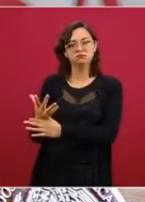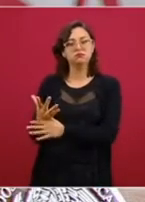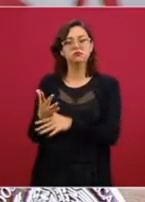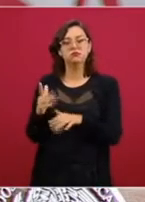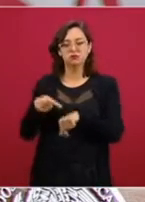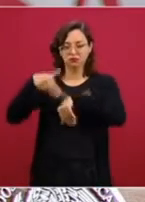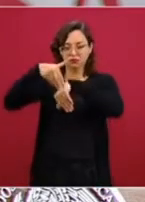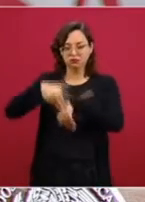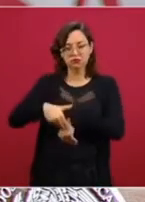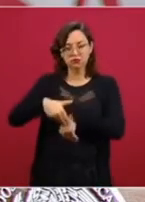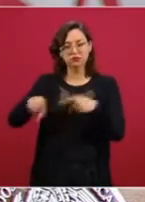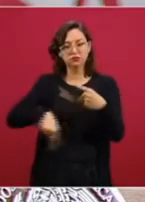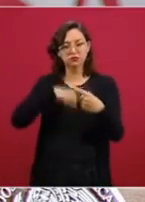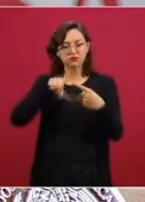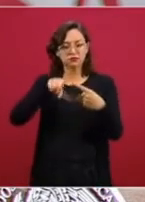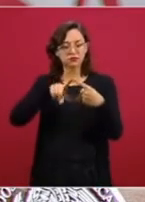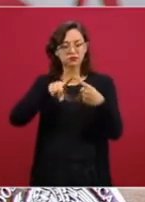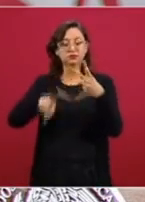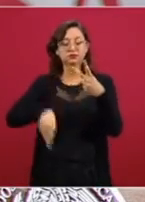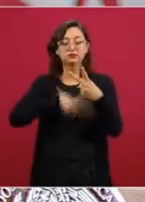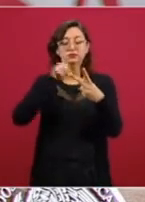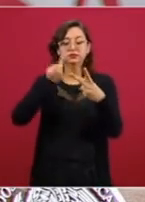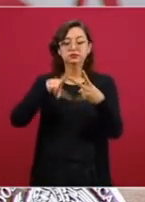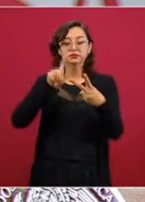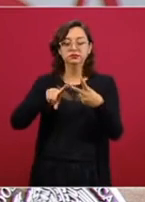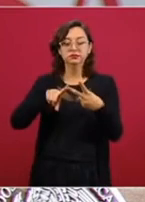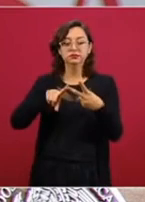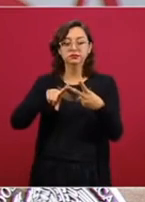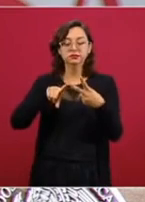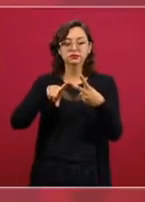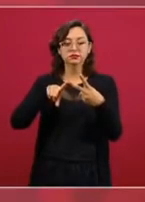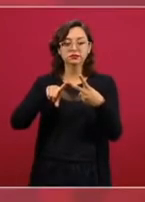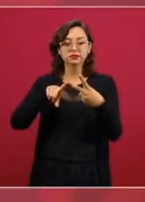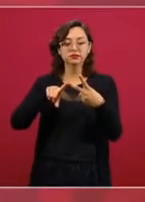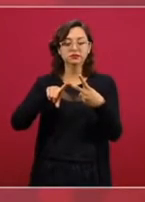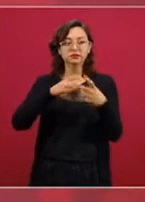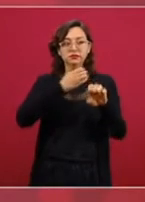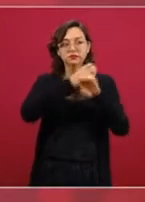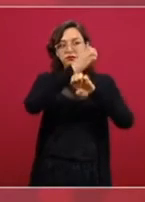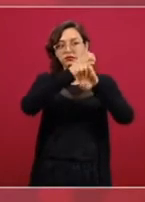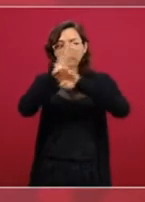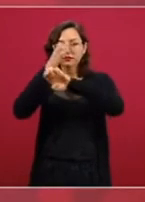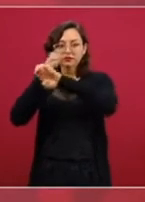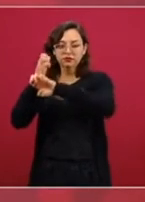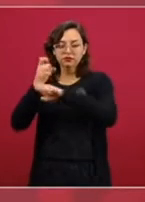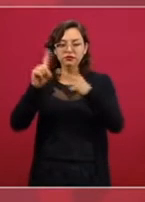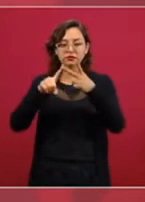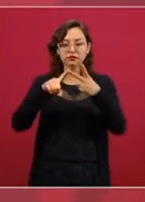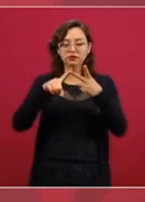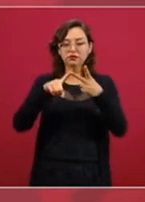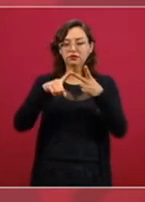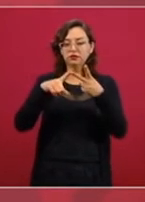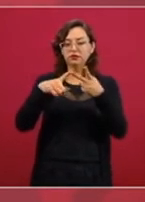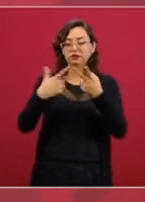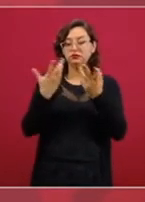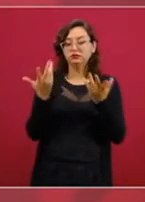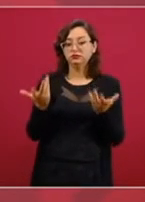Esa es una. Y dos, que se procure no actuar de